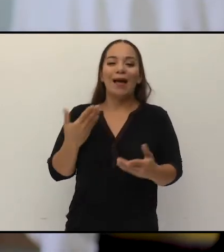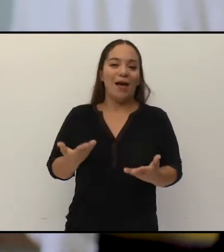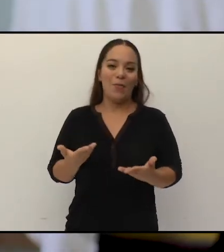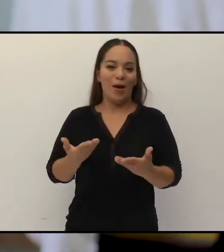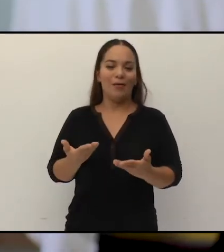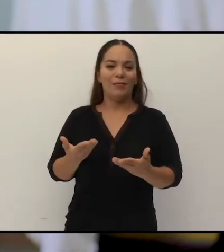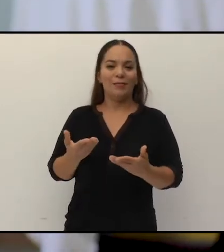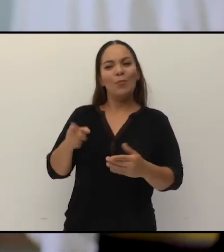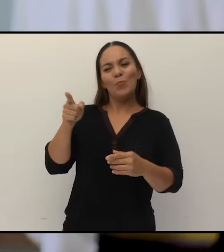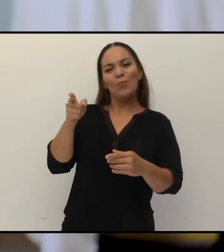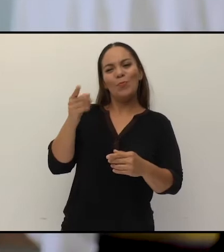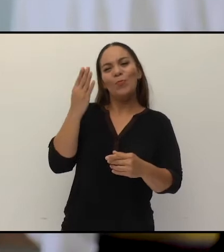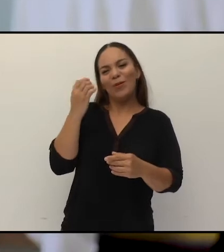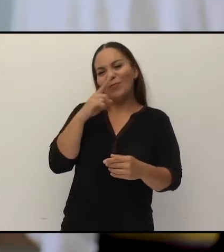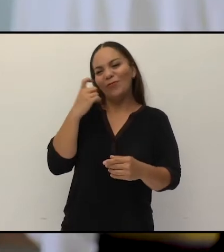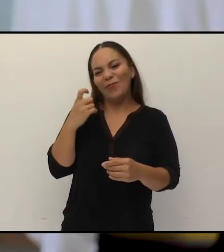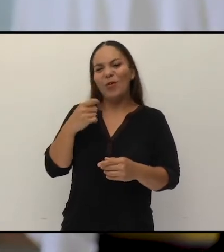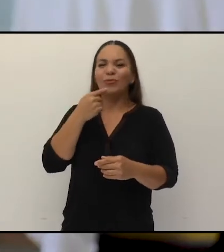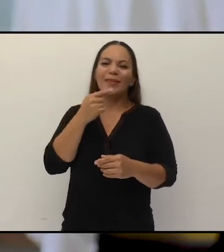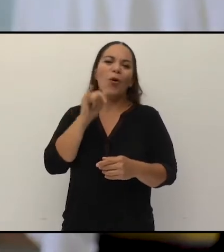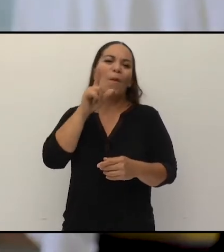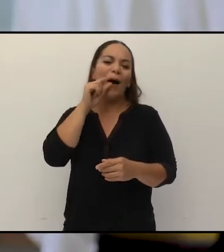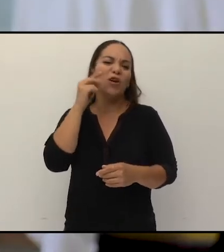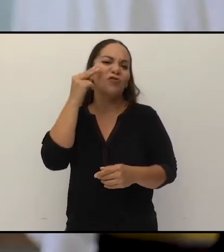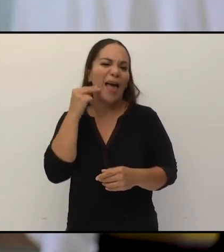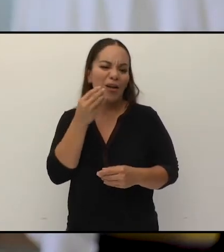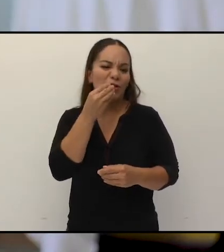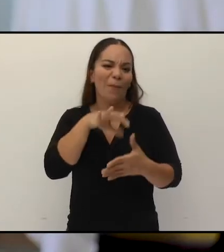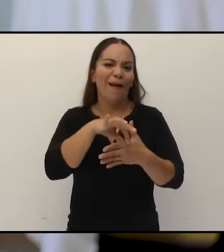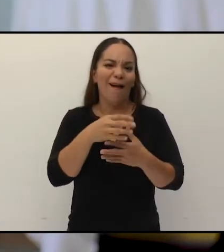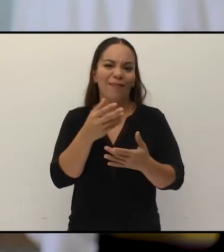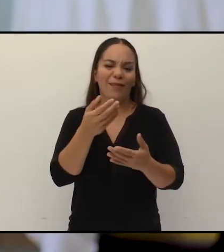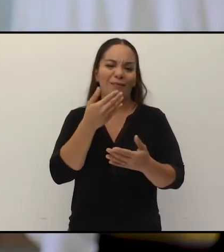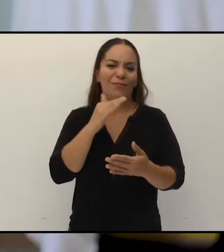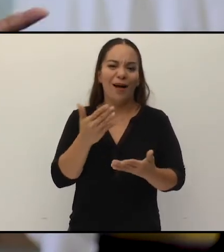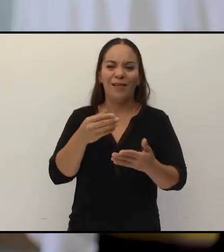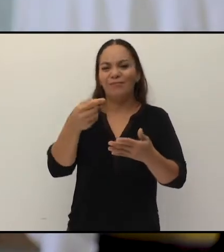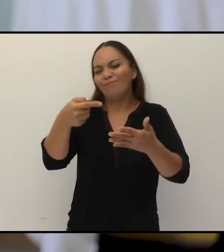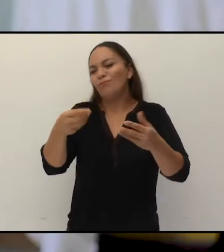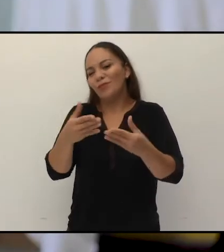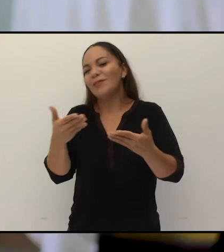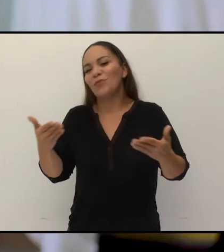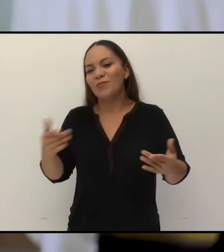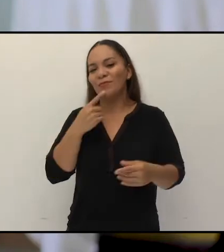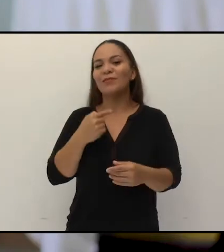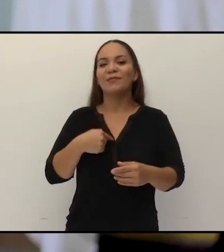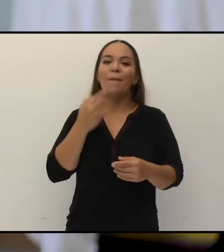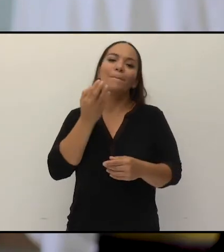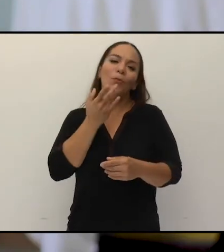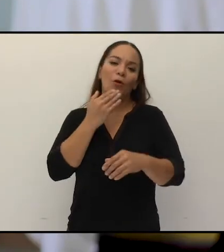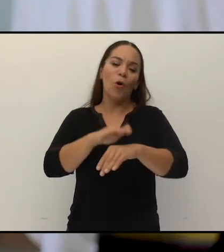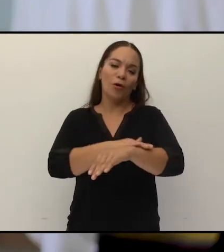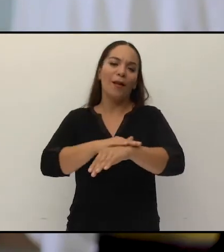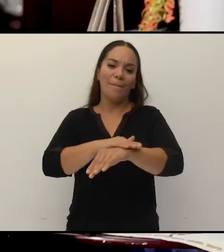era la cosa que decían, que éramos sopilotes, éramos, bueno, cualquier cosa horrible por el